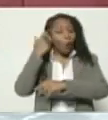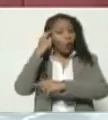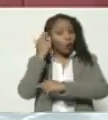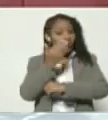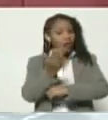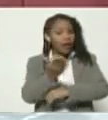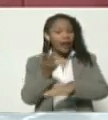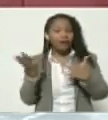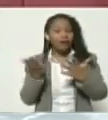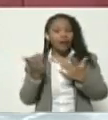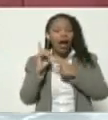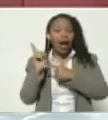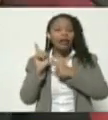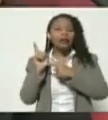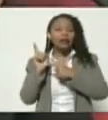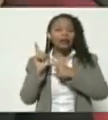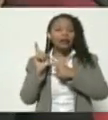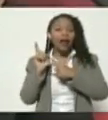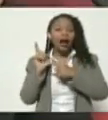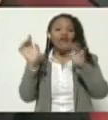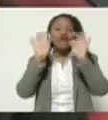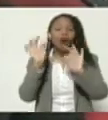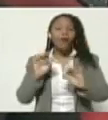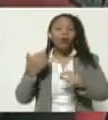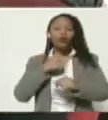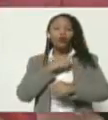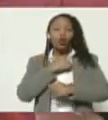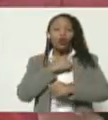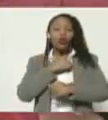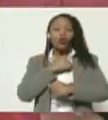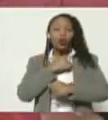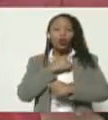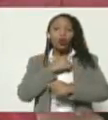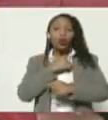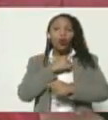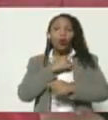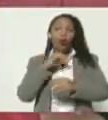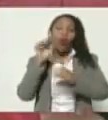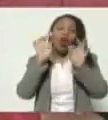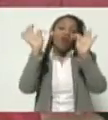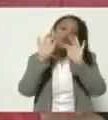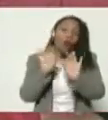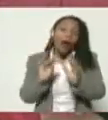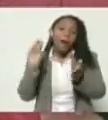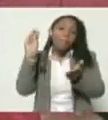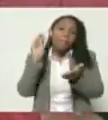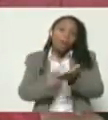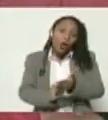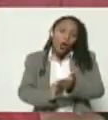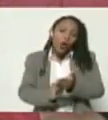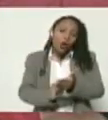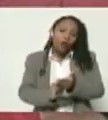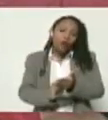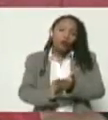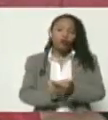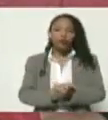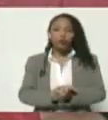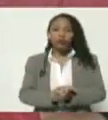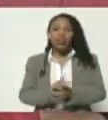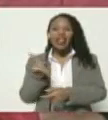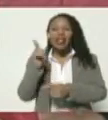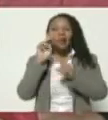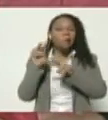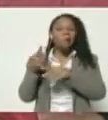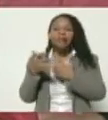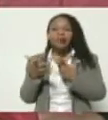que esta la modalidad que nosotros o la forma que aplicamos tenía que ver